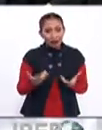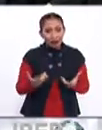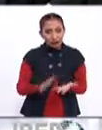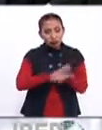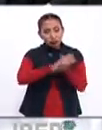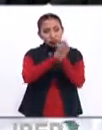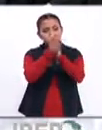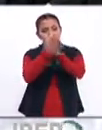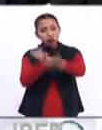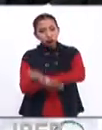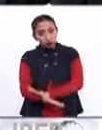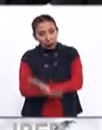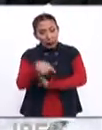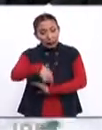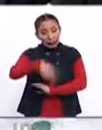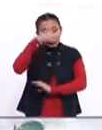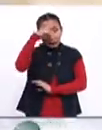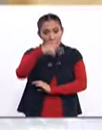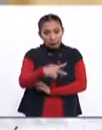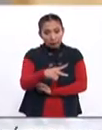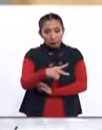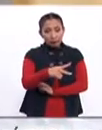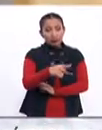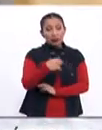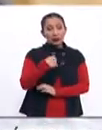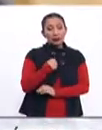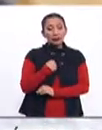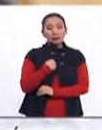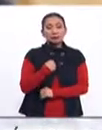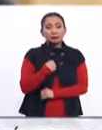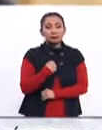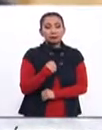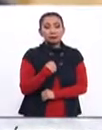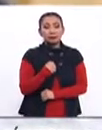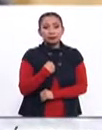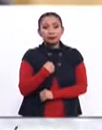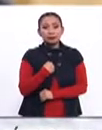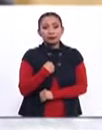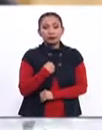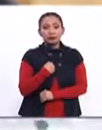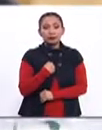una transformación en México. Yo quiero